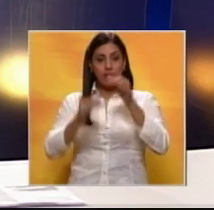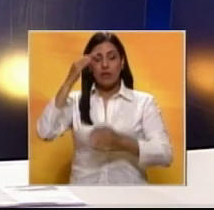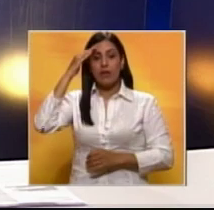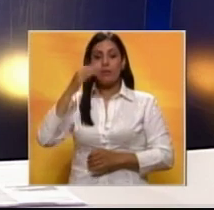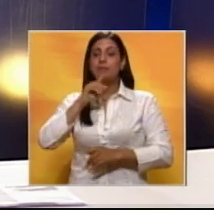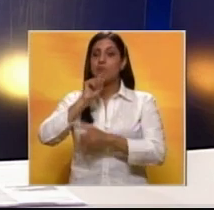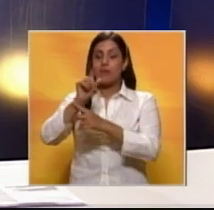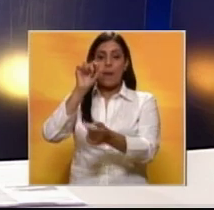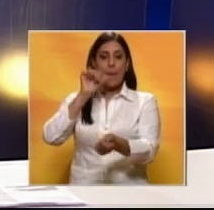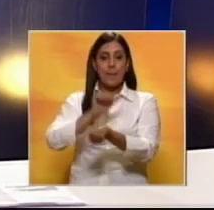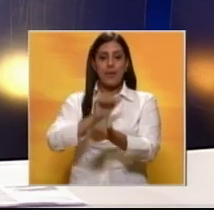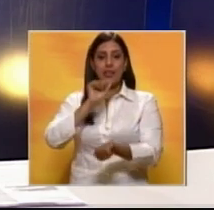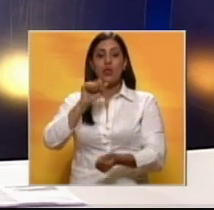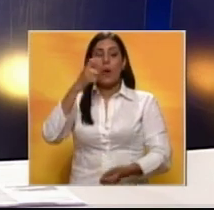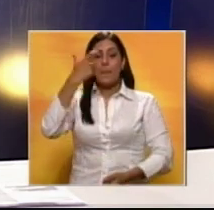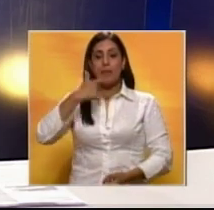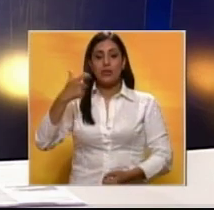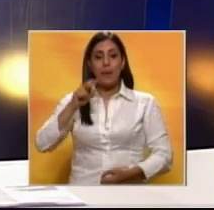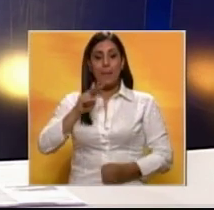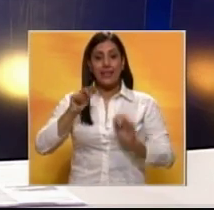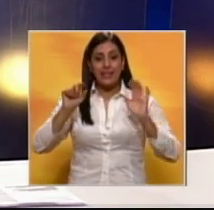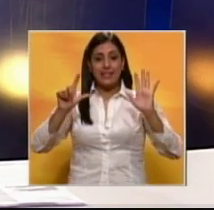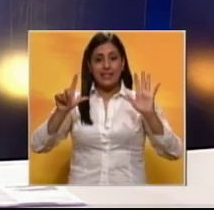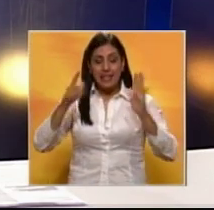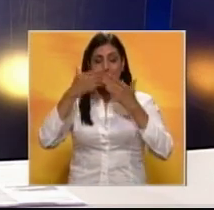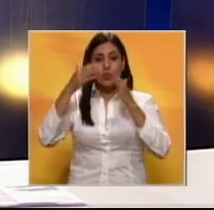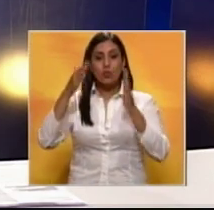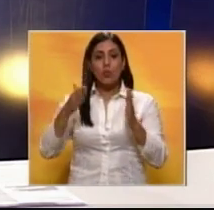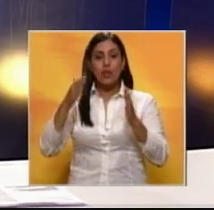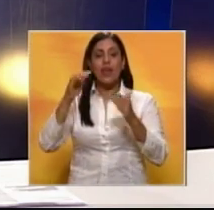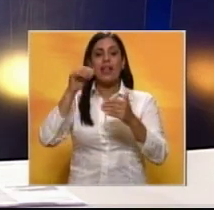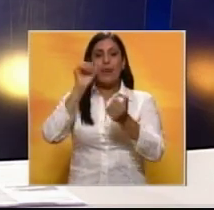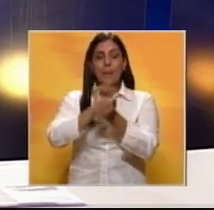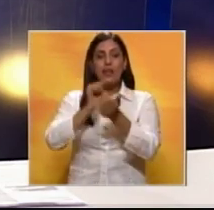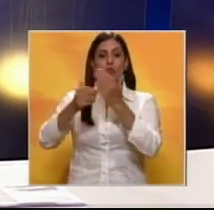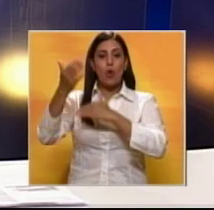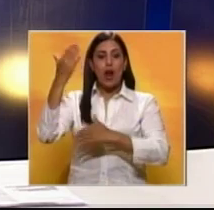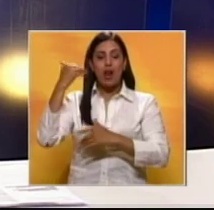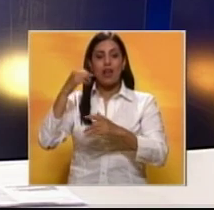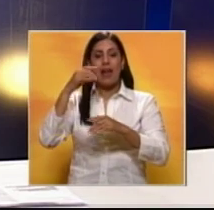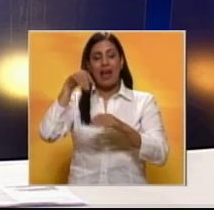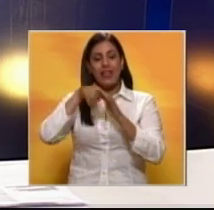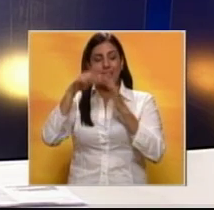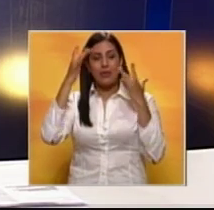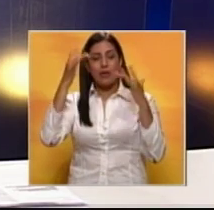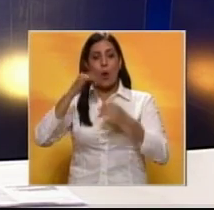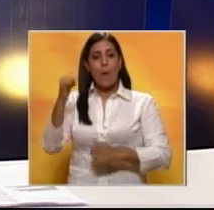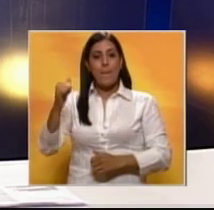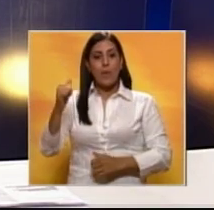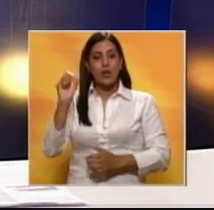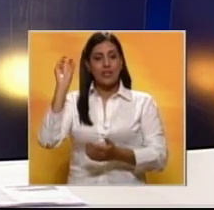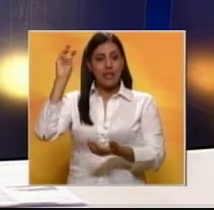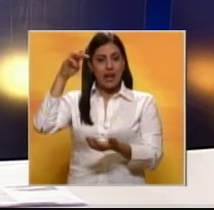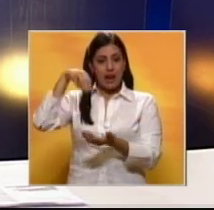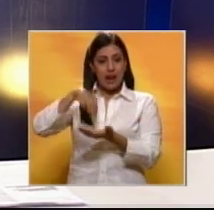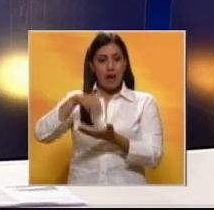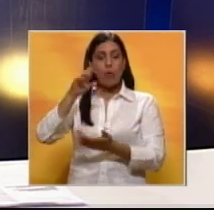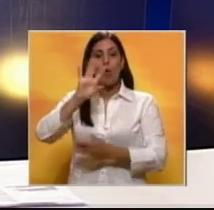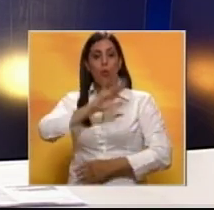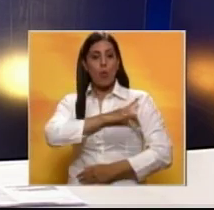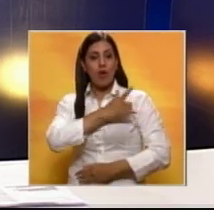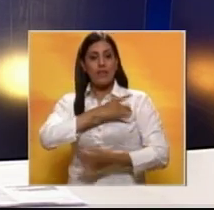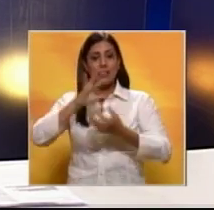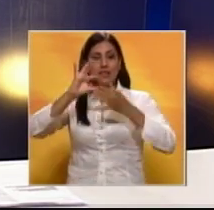militar dictó privativa de libertad para los 27 estudiantes detenidos durante un allanamiento que realizaron funcionarios de inteligencia de la Policía de Aragua a la